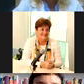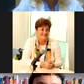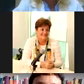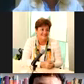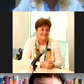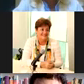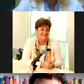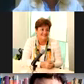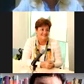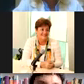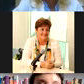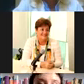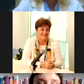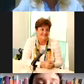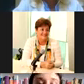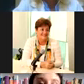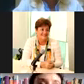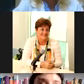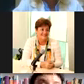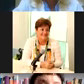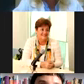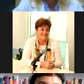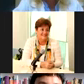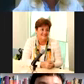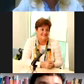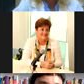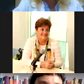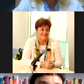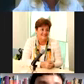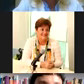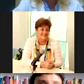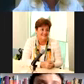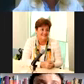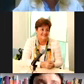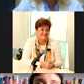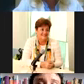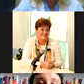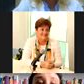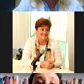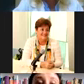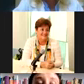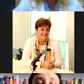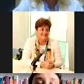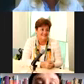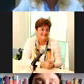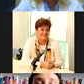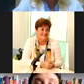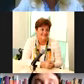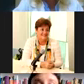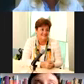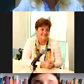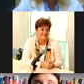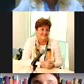la problemática del acceso a la salud sexual y reproductiva de las personas con discapacidad. Entonces, muy